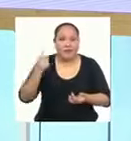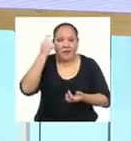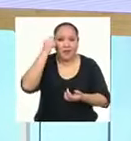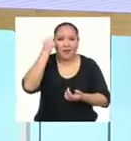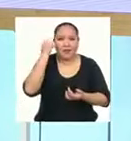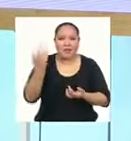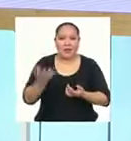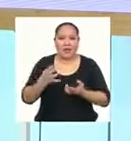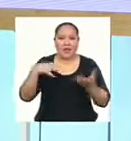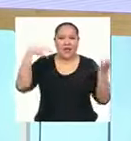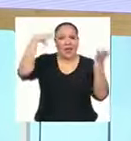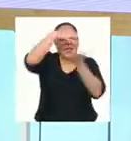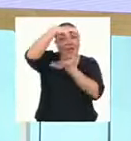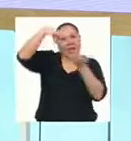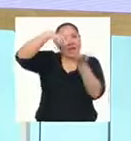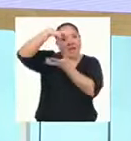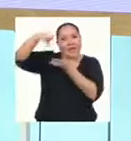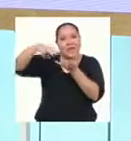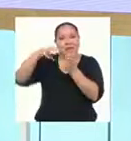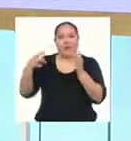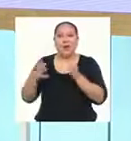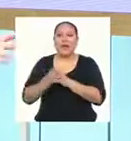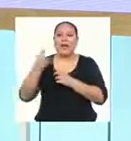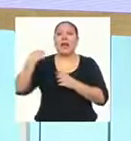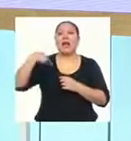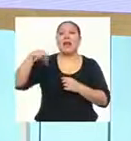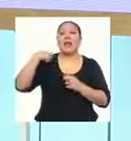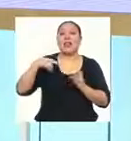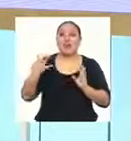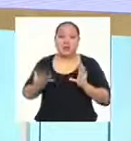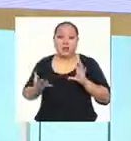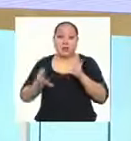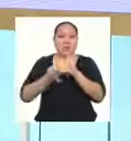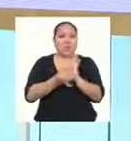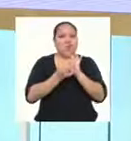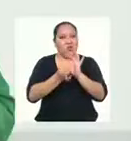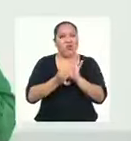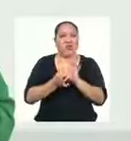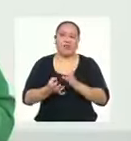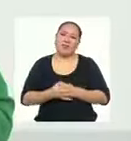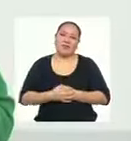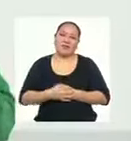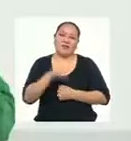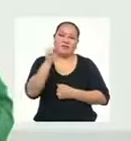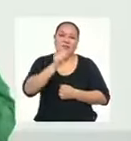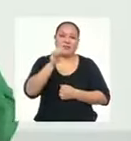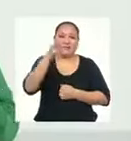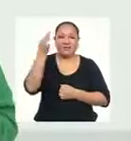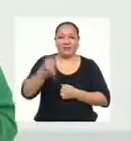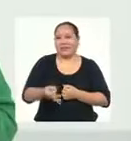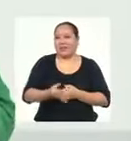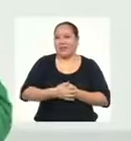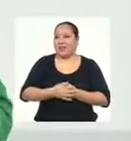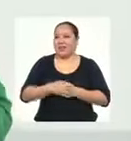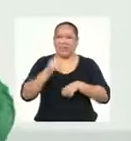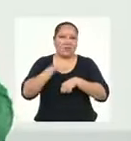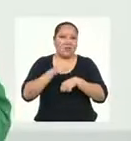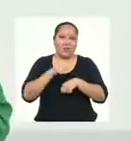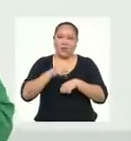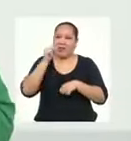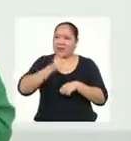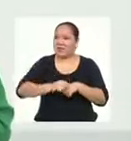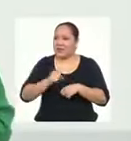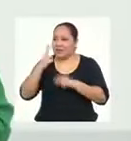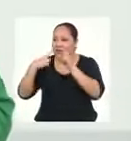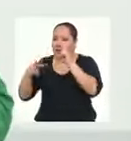que el clima y la religión estaban tan relacionados, no? Sí. Es algo muy marcado en todas